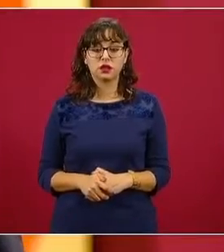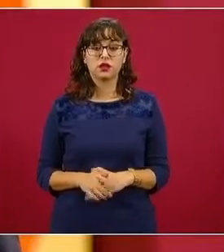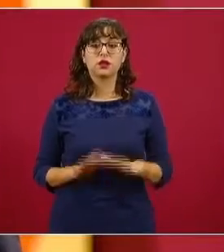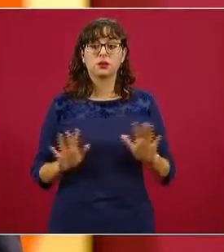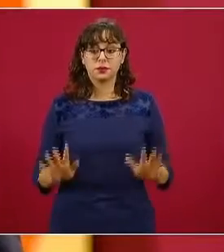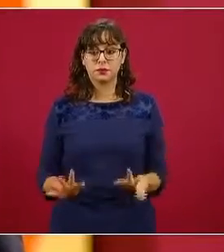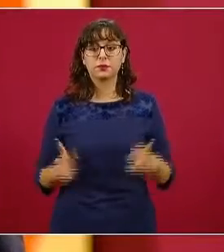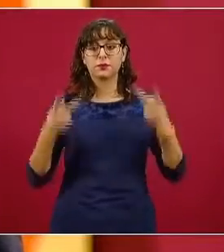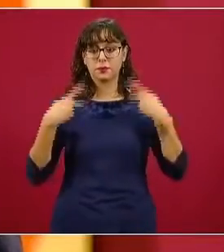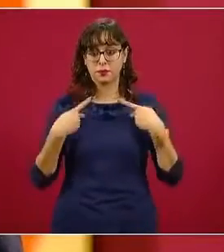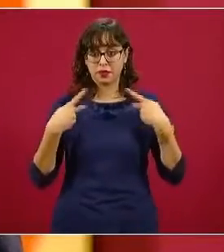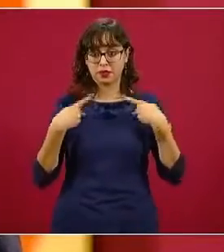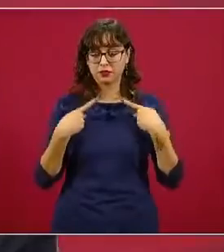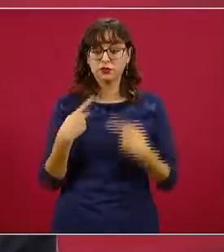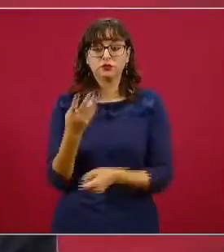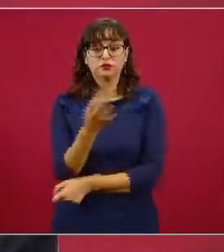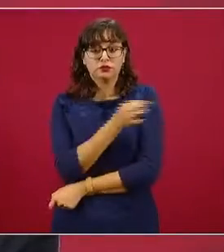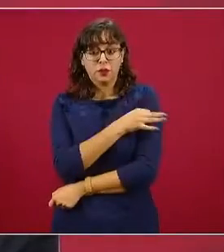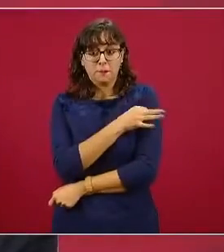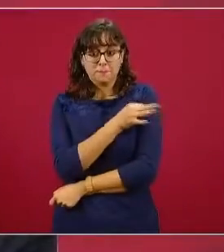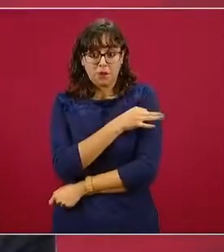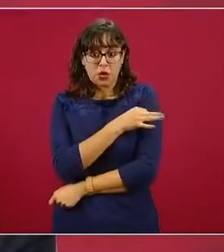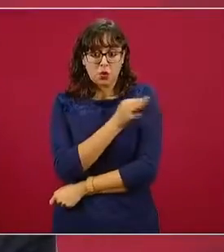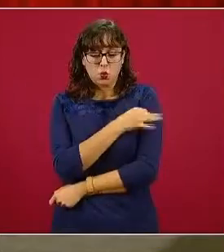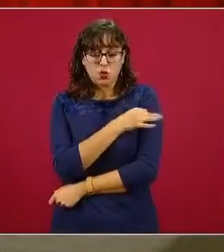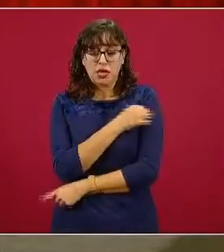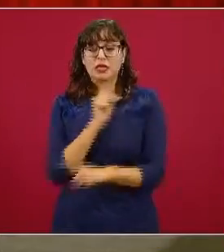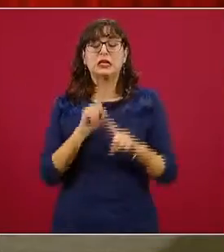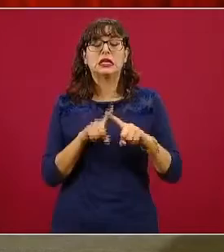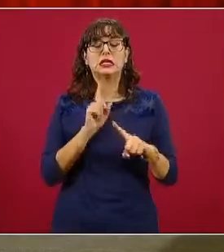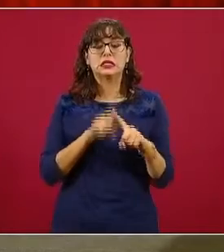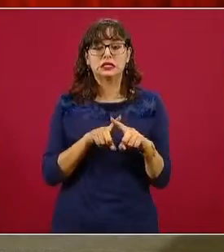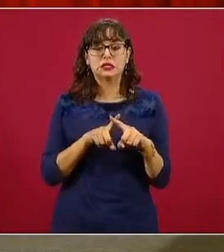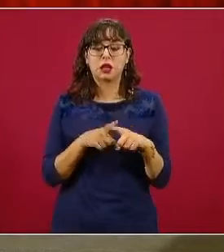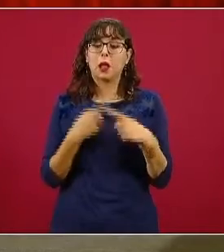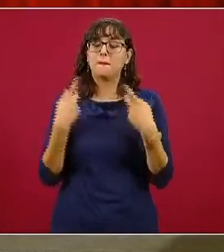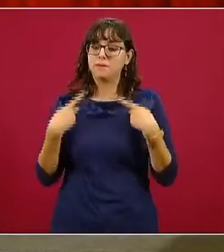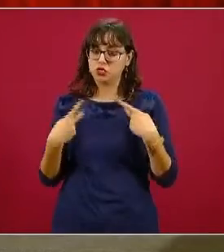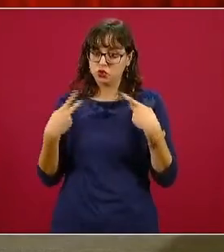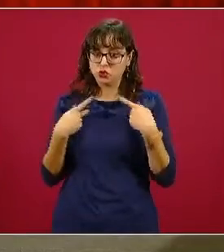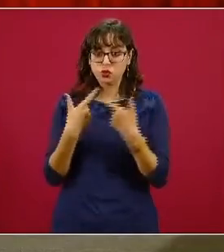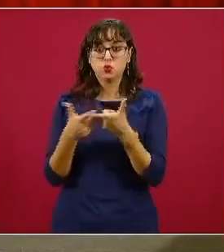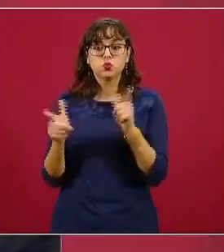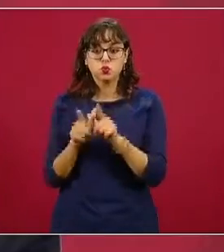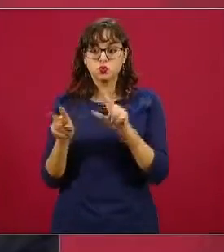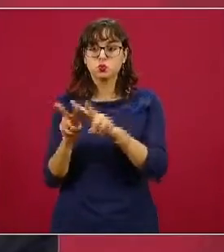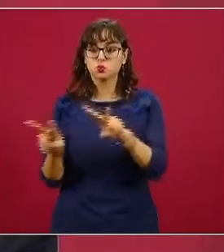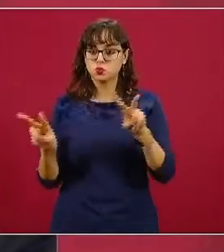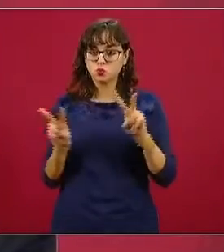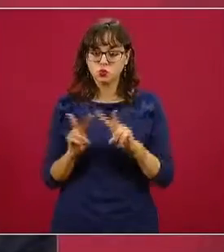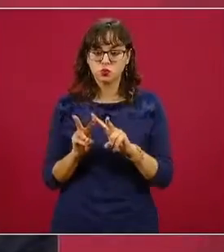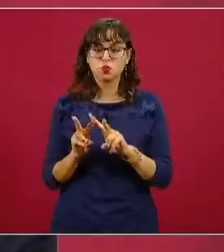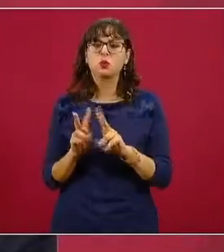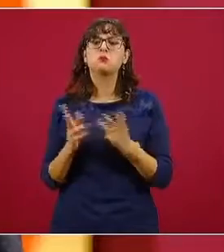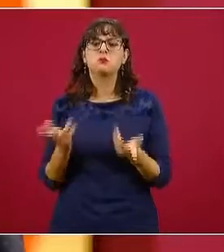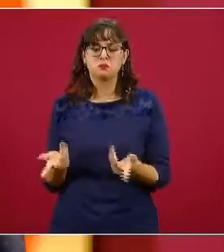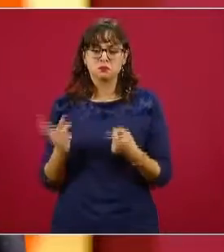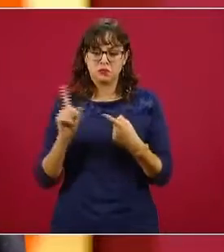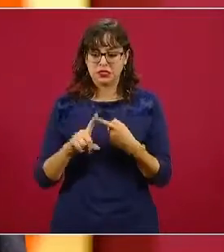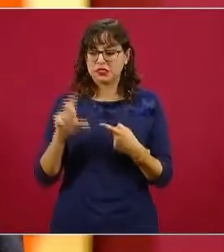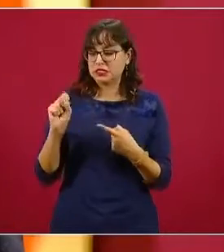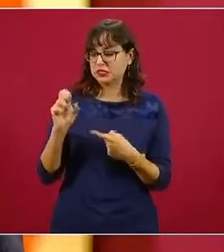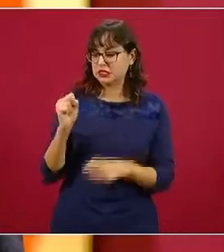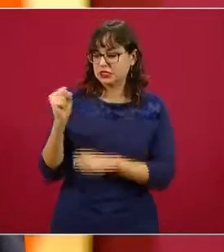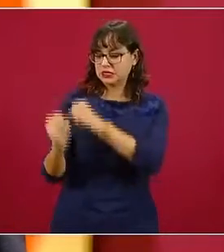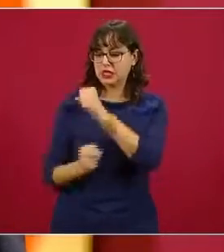anticipando lo que comentaremos en detalle el día 1, son las poblaciones de riesgo, que son muy semejantes a las de COVID, personas